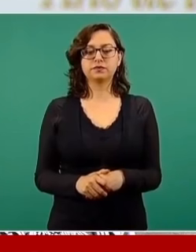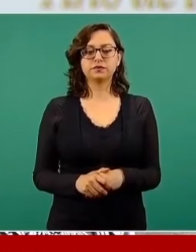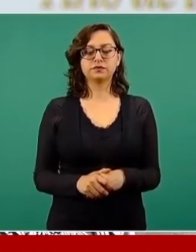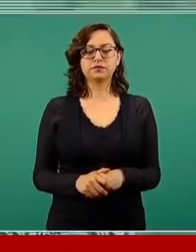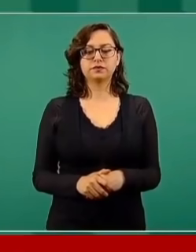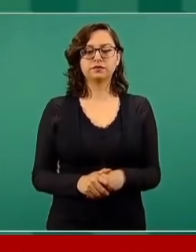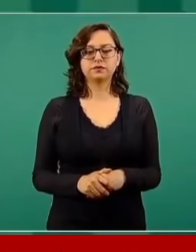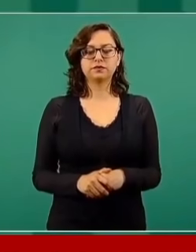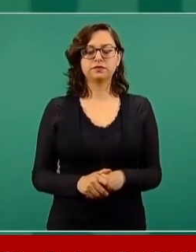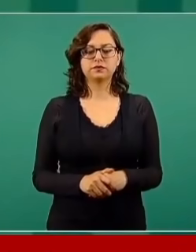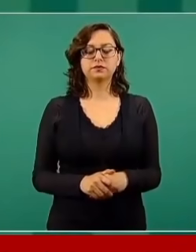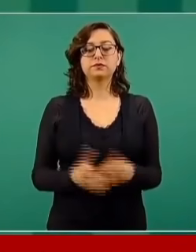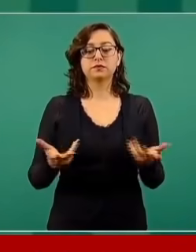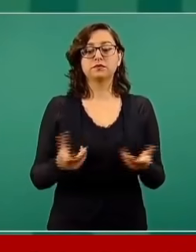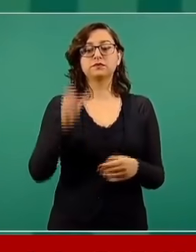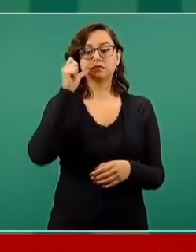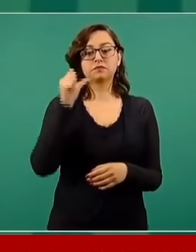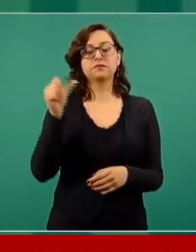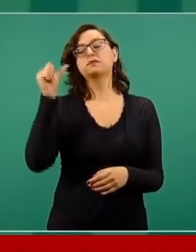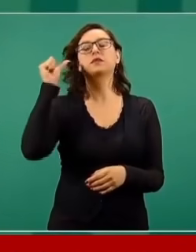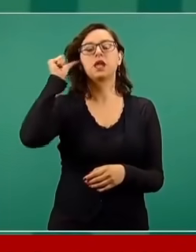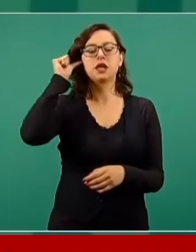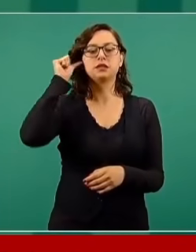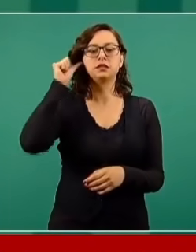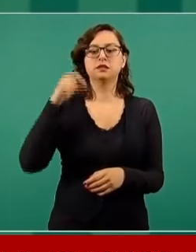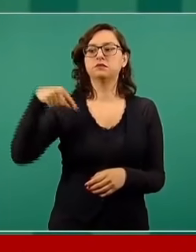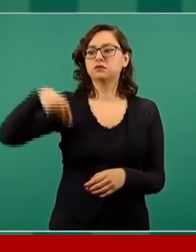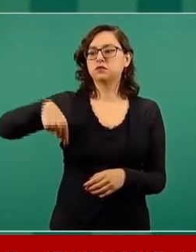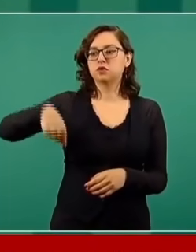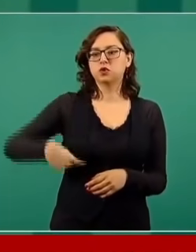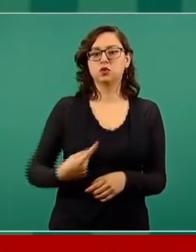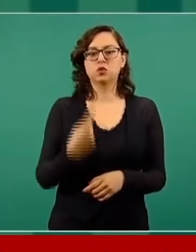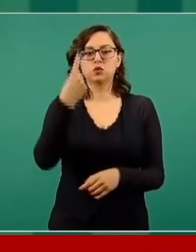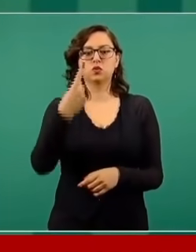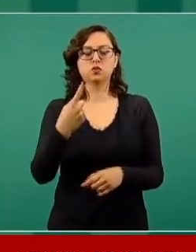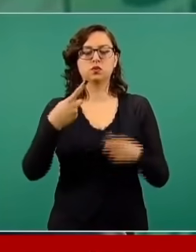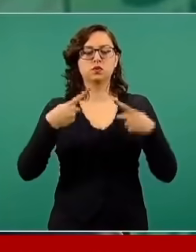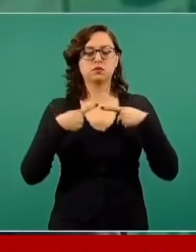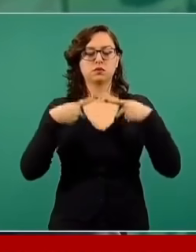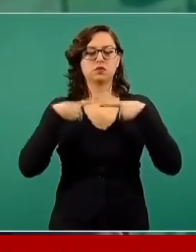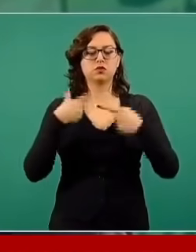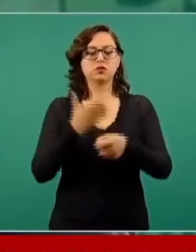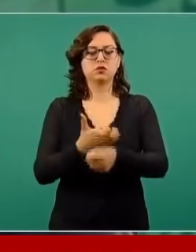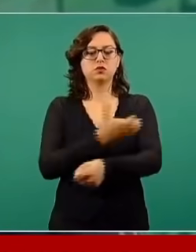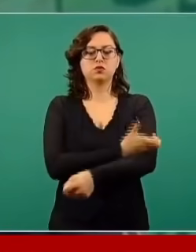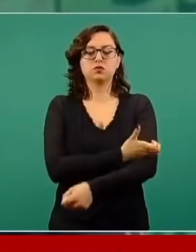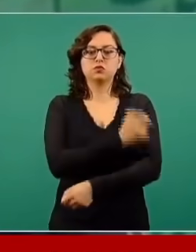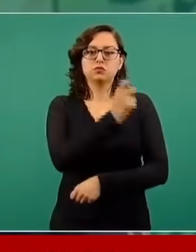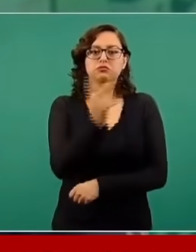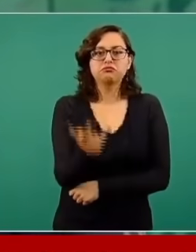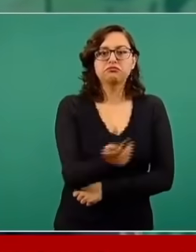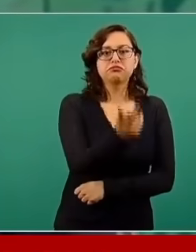intervención aquí en la conferencia de una compañera